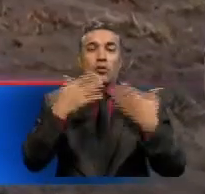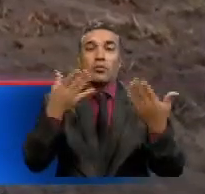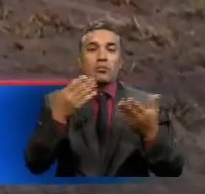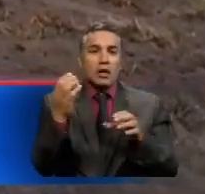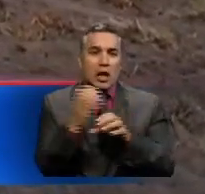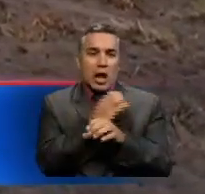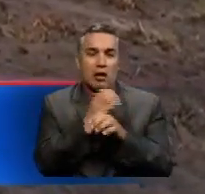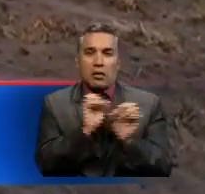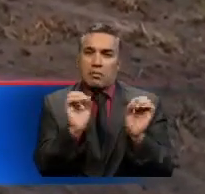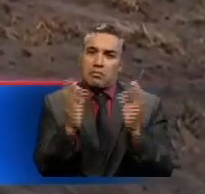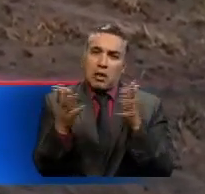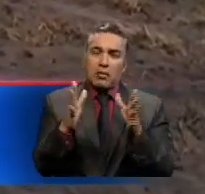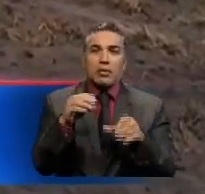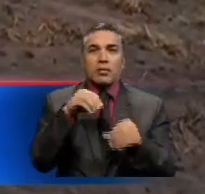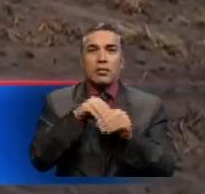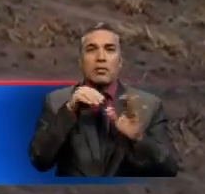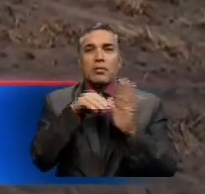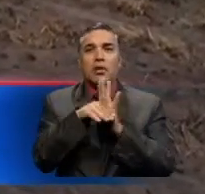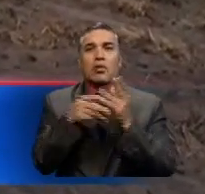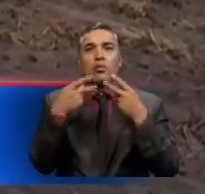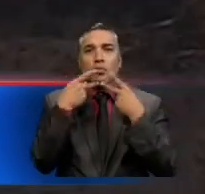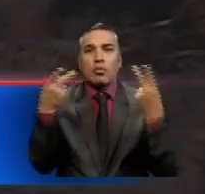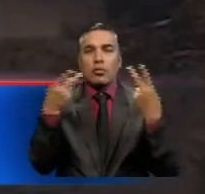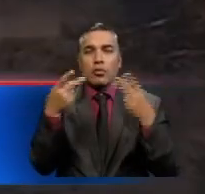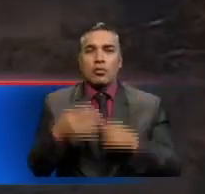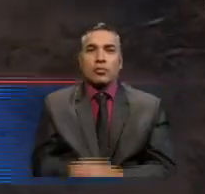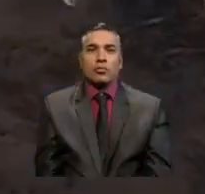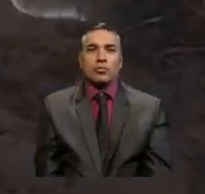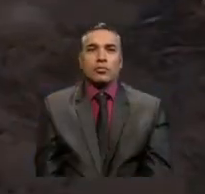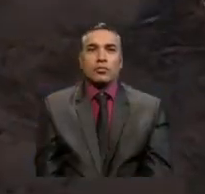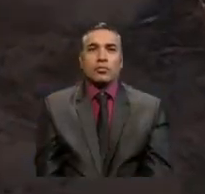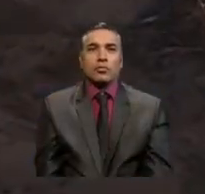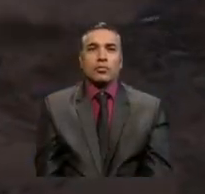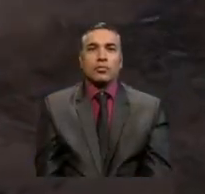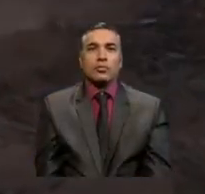calculó en la mesa de banca pública y financiera. Isaías Cruz, TC Televisión.